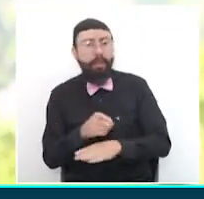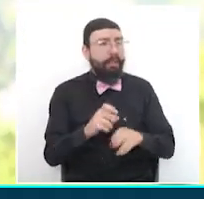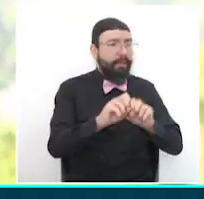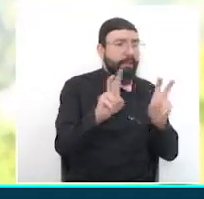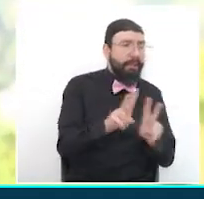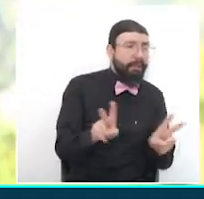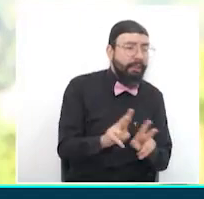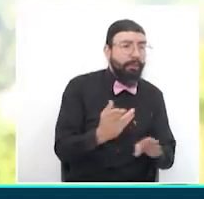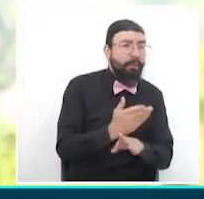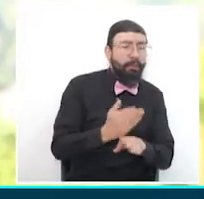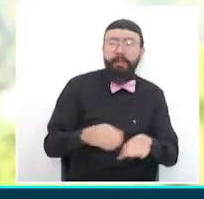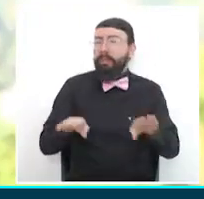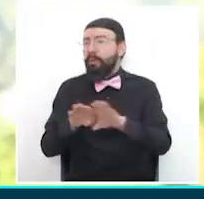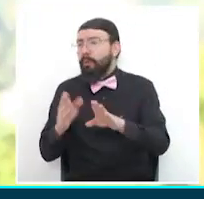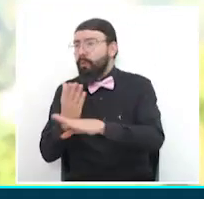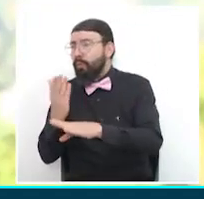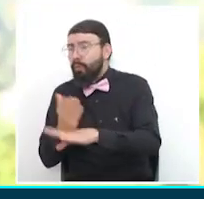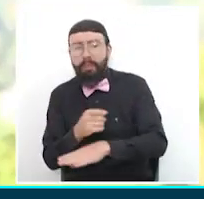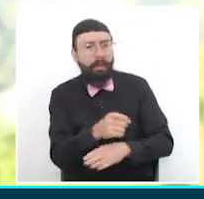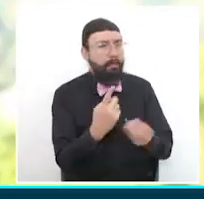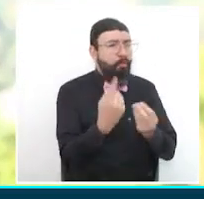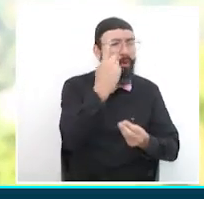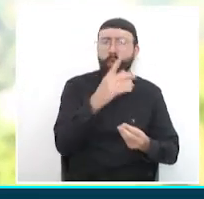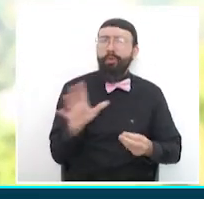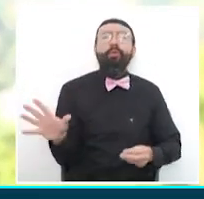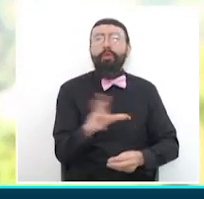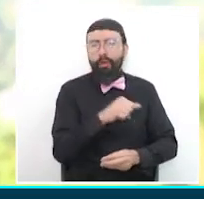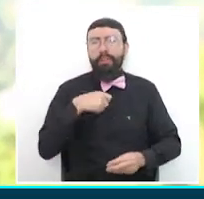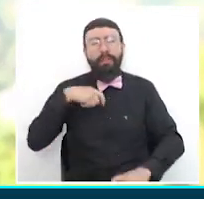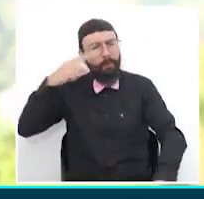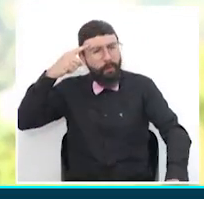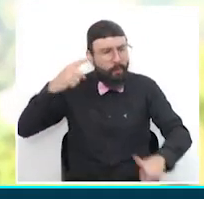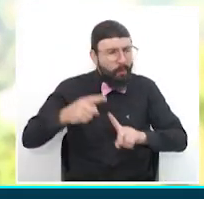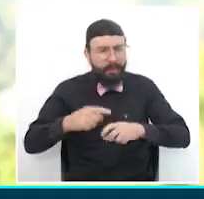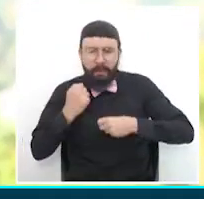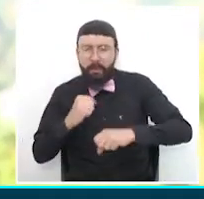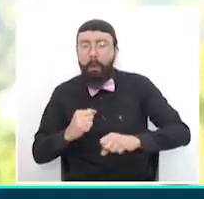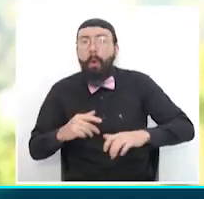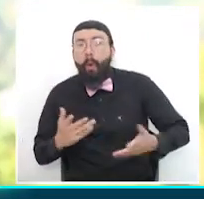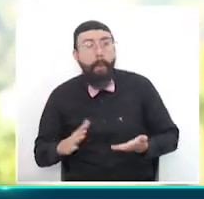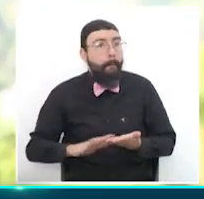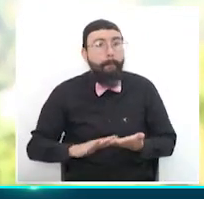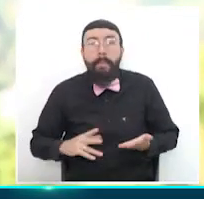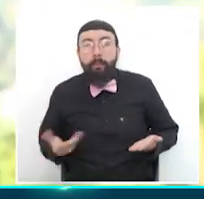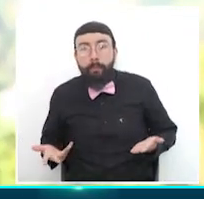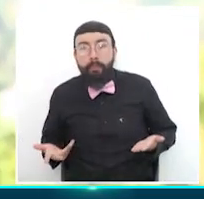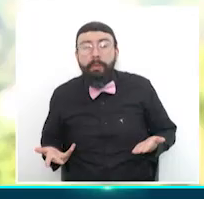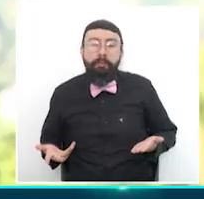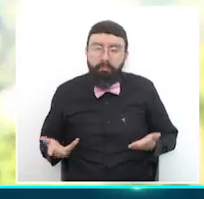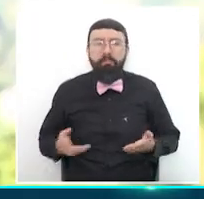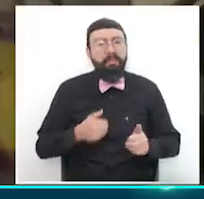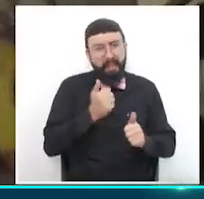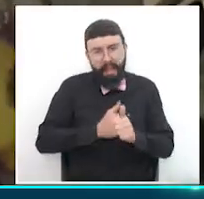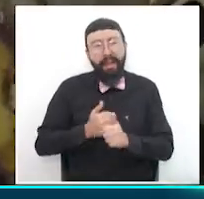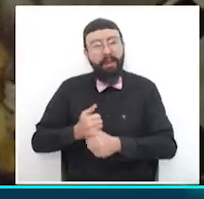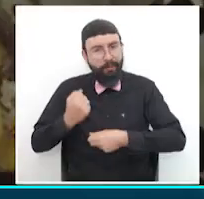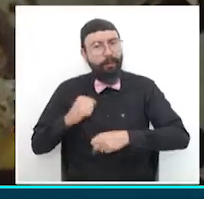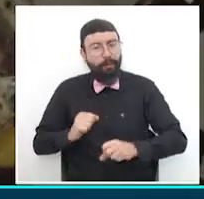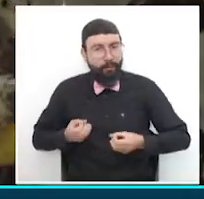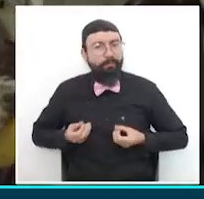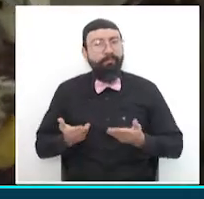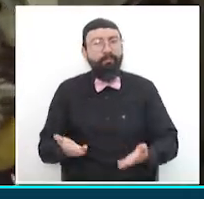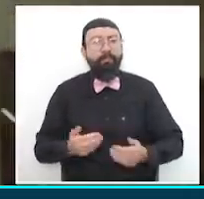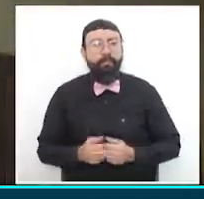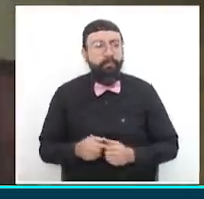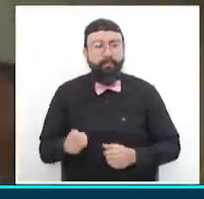otros es la equidad, para otros es la política, todos tenemos desafíos, ¿cómo resolvemos esos desafíos desde lo que nos caracteriza como caldenses? En el